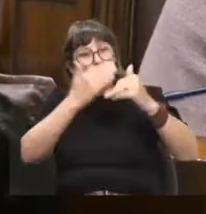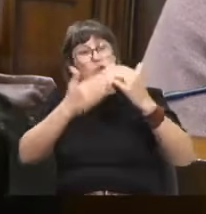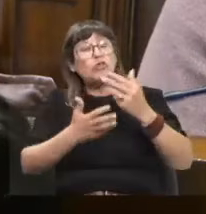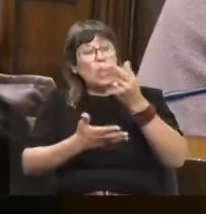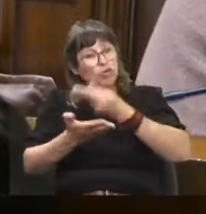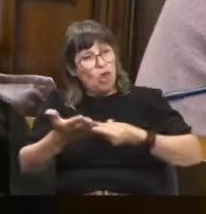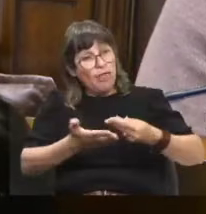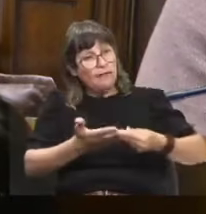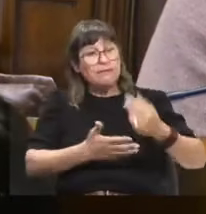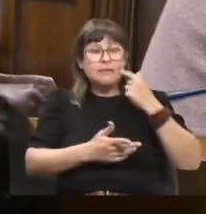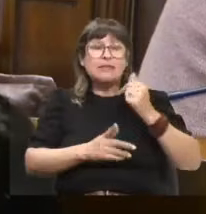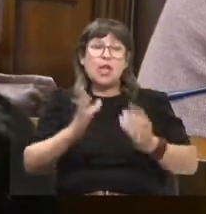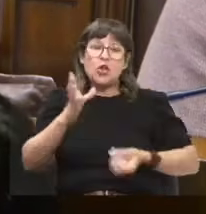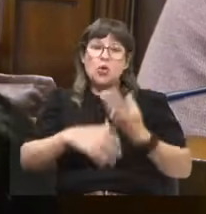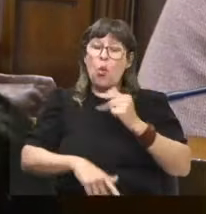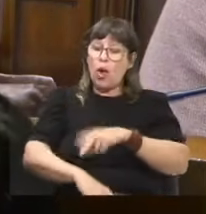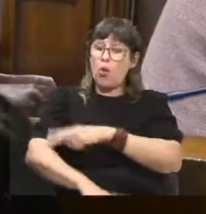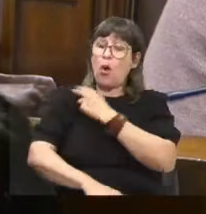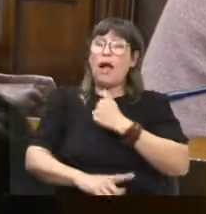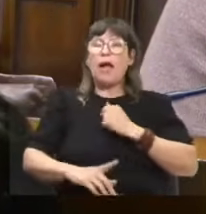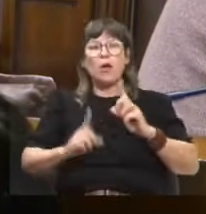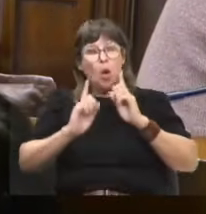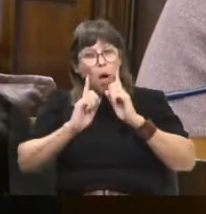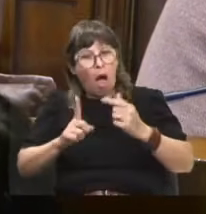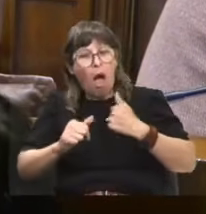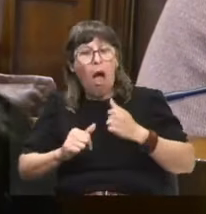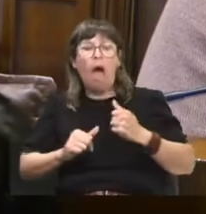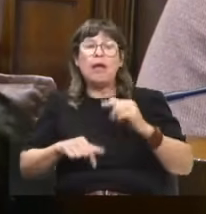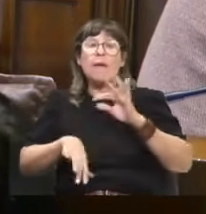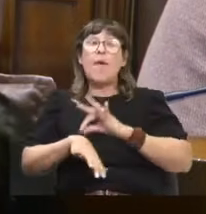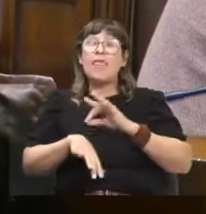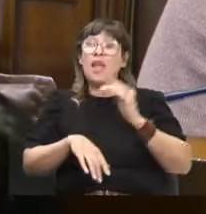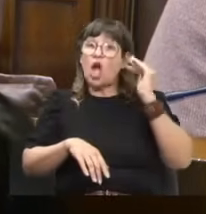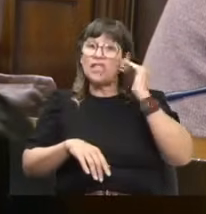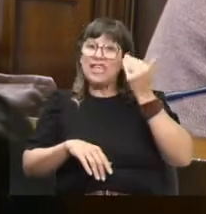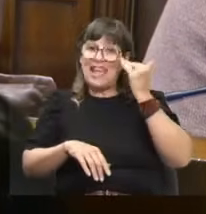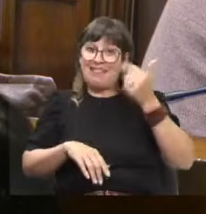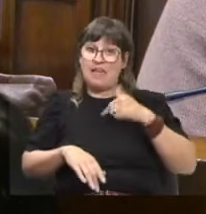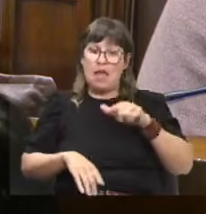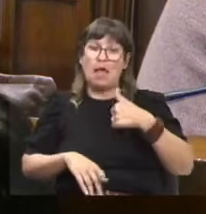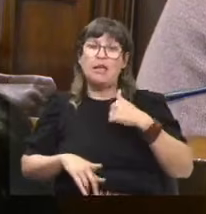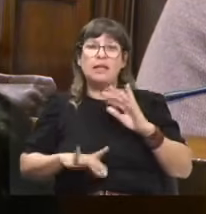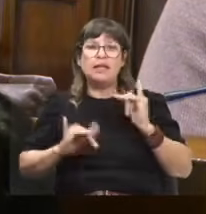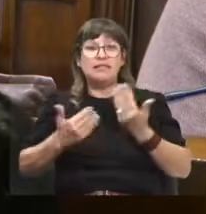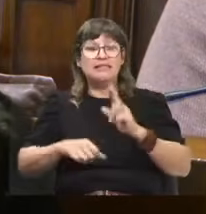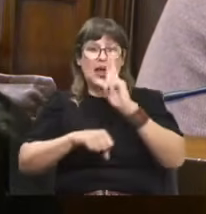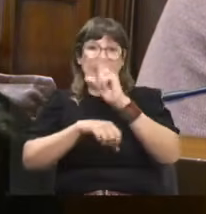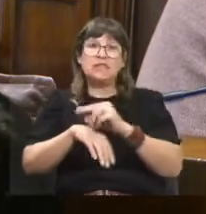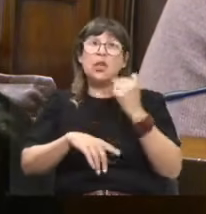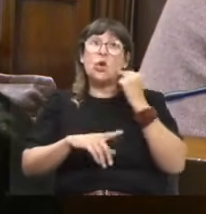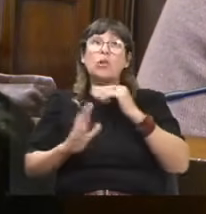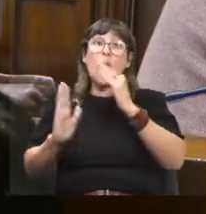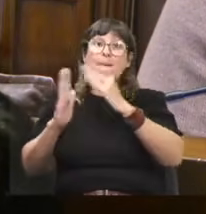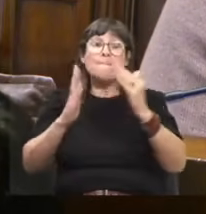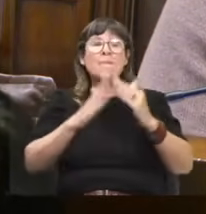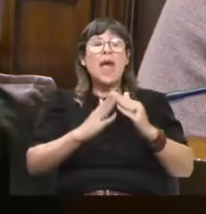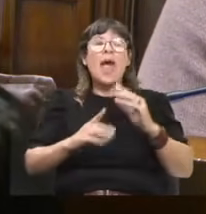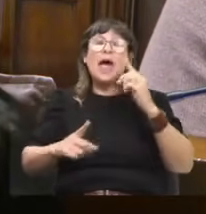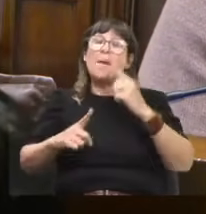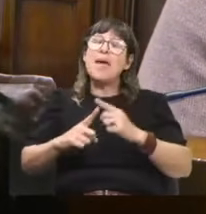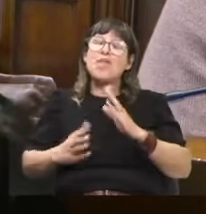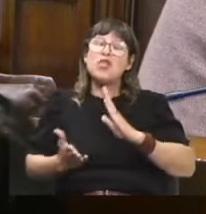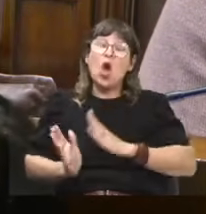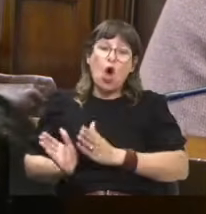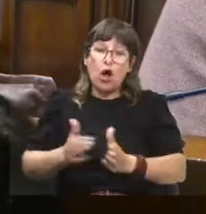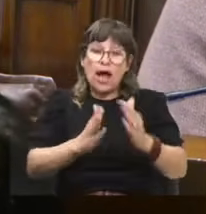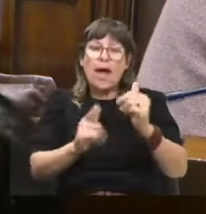de nuevos cargos de alta dedicación en psiquiatría. Ya se ha iniciado la optimización de las casas de medio camino y el plan